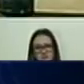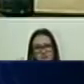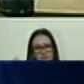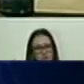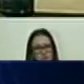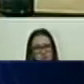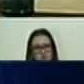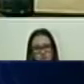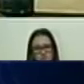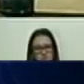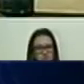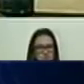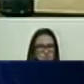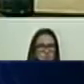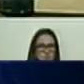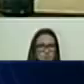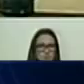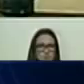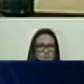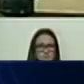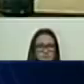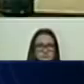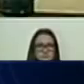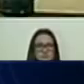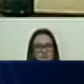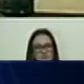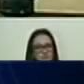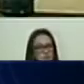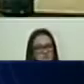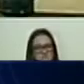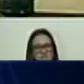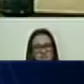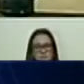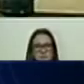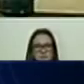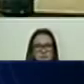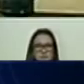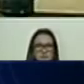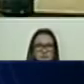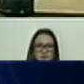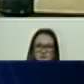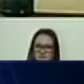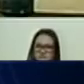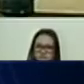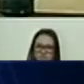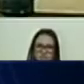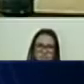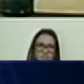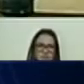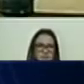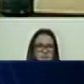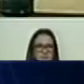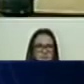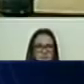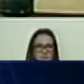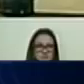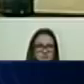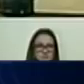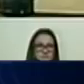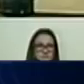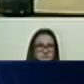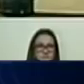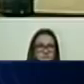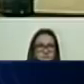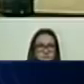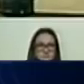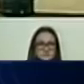país total y absolutamente independiente, y así debemos mantenerlo. Fíjense ustedes la